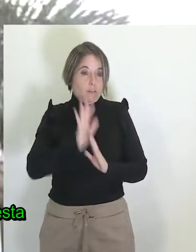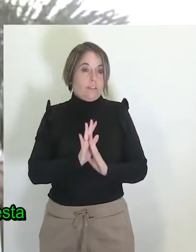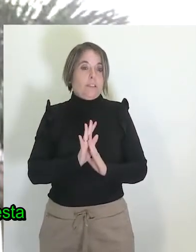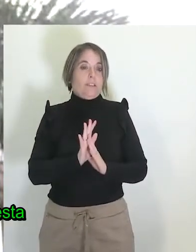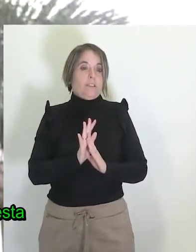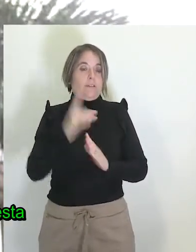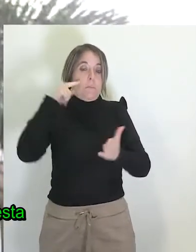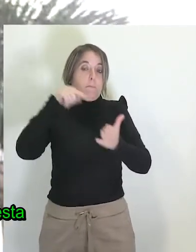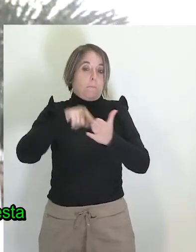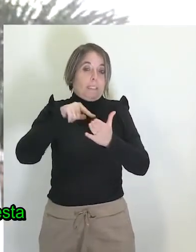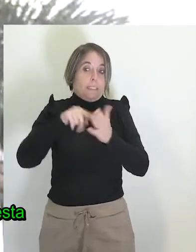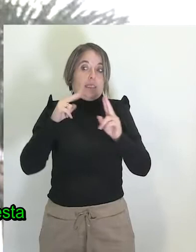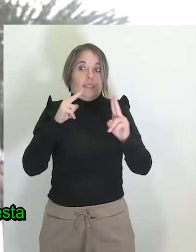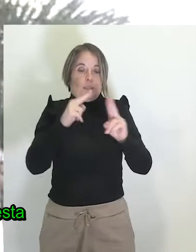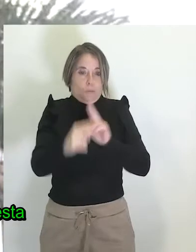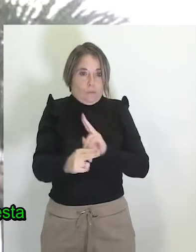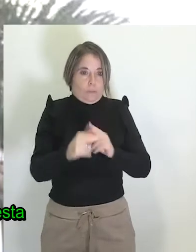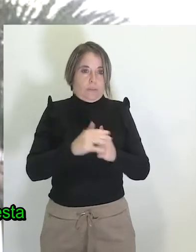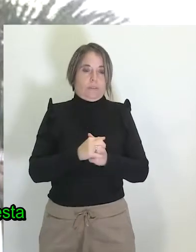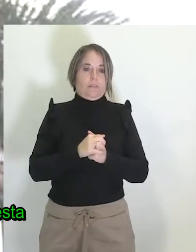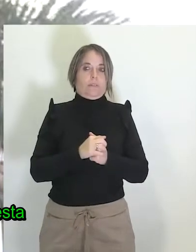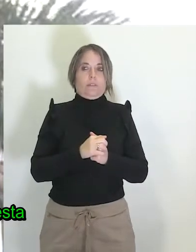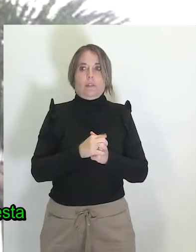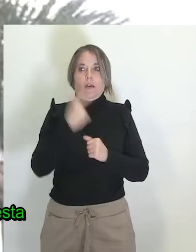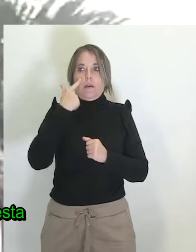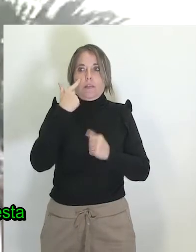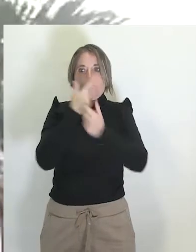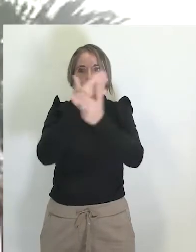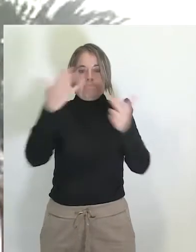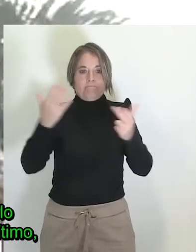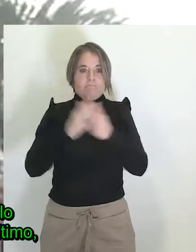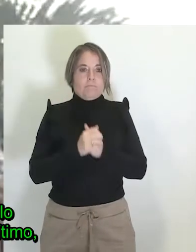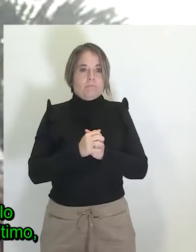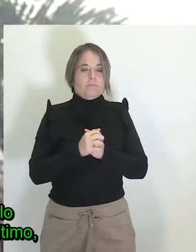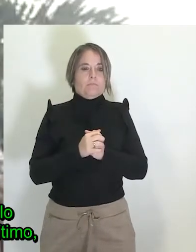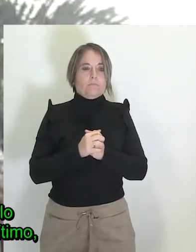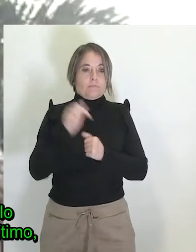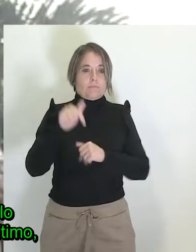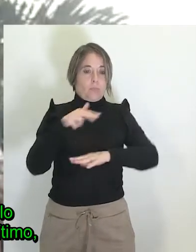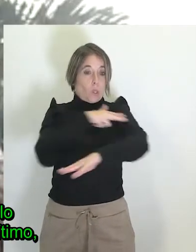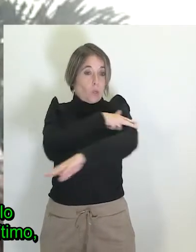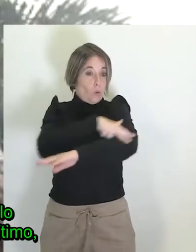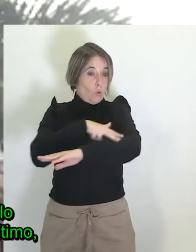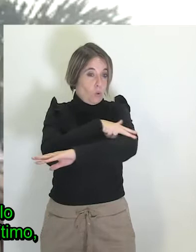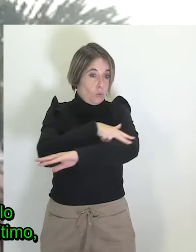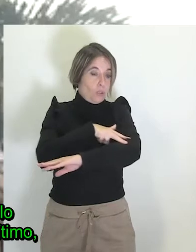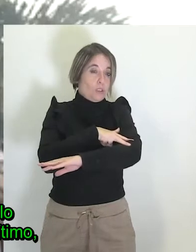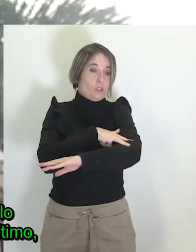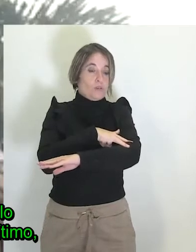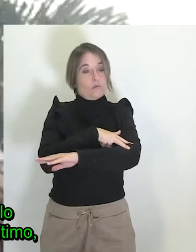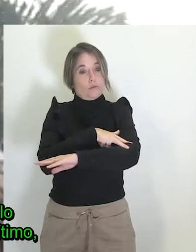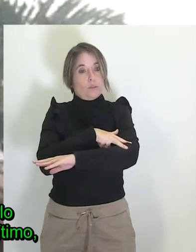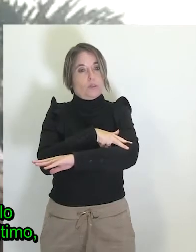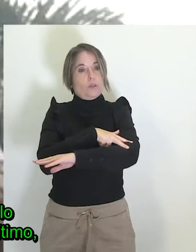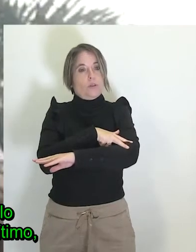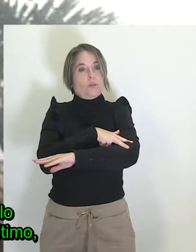pendientes de dar una respuesta a la población. Este gobierno, por así